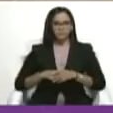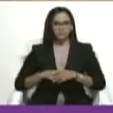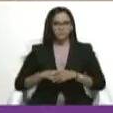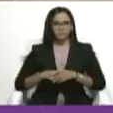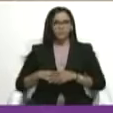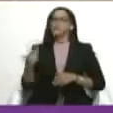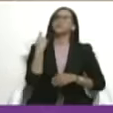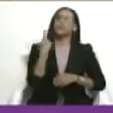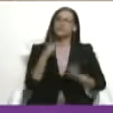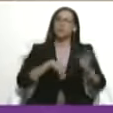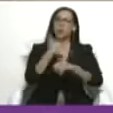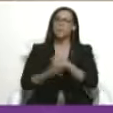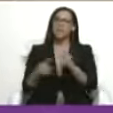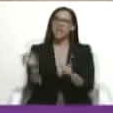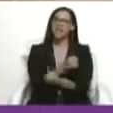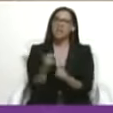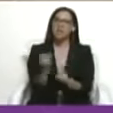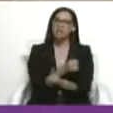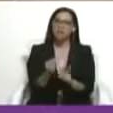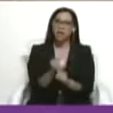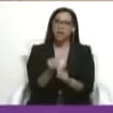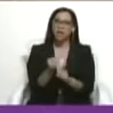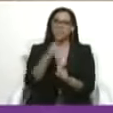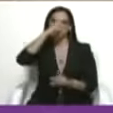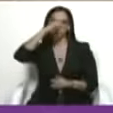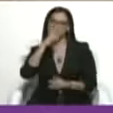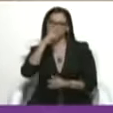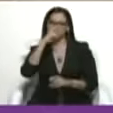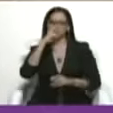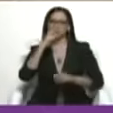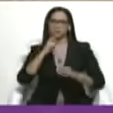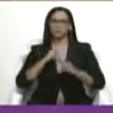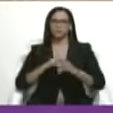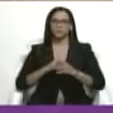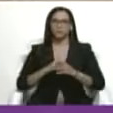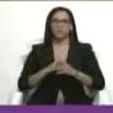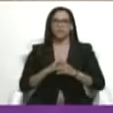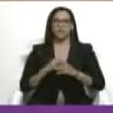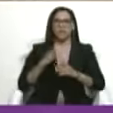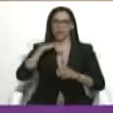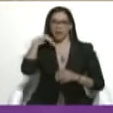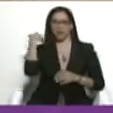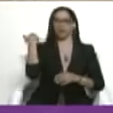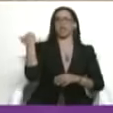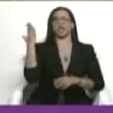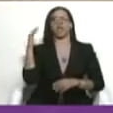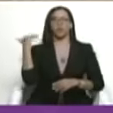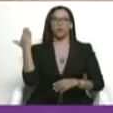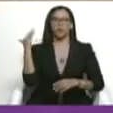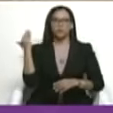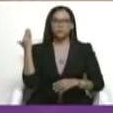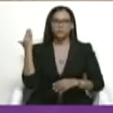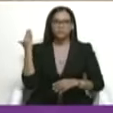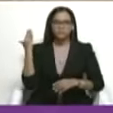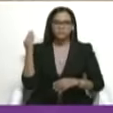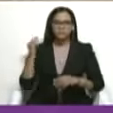Su único plan es la violencia, la venganza, el ego.